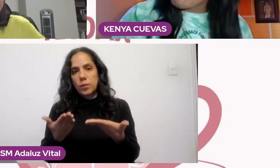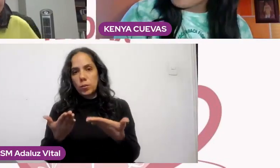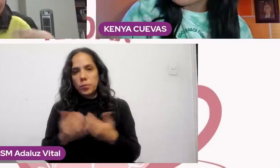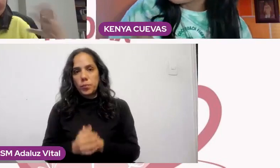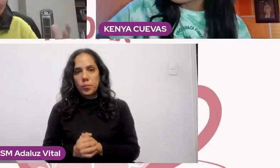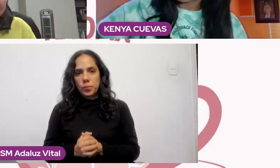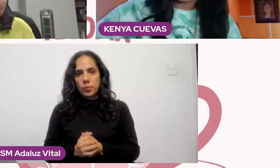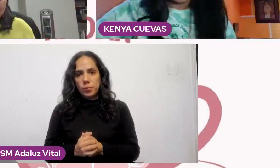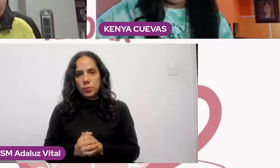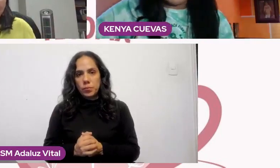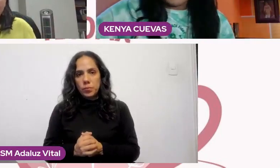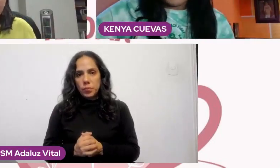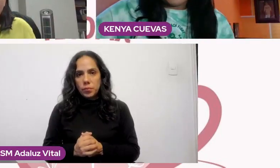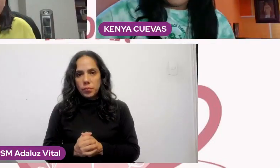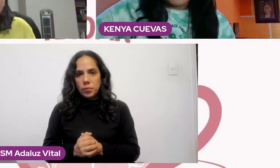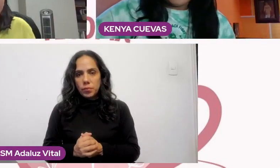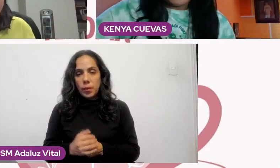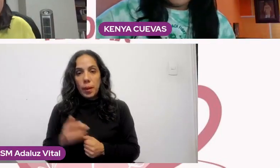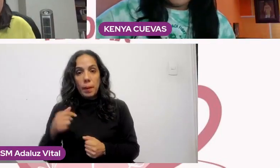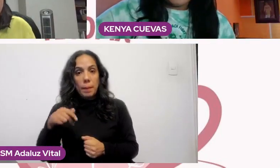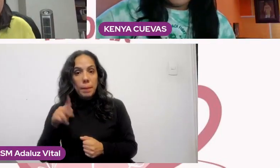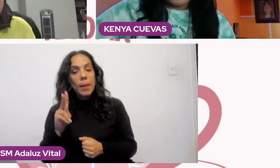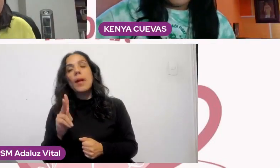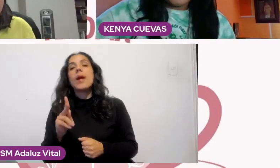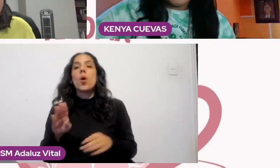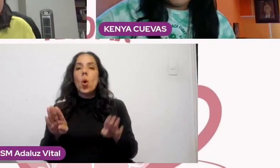de cómo llevaste el tema también a la pantalla, pero bueno,